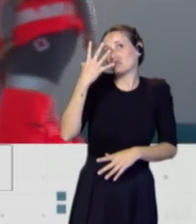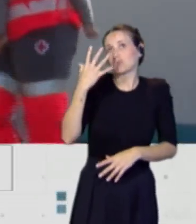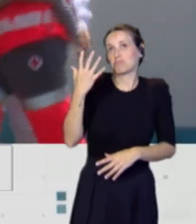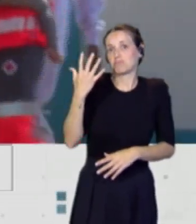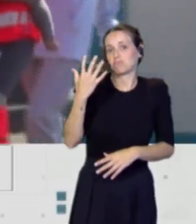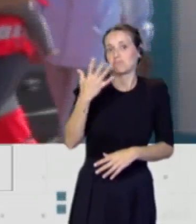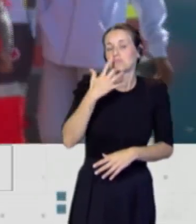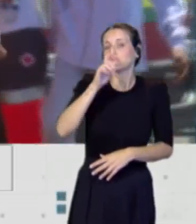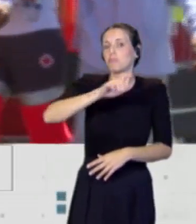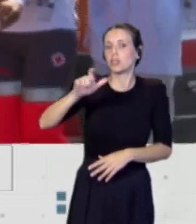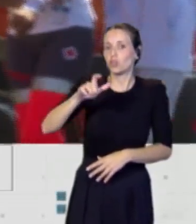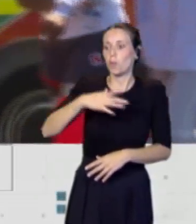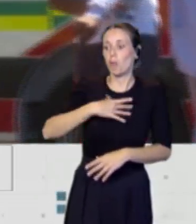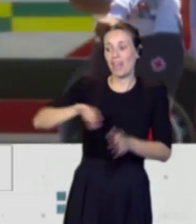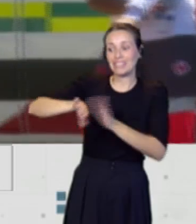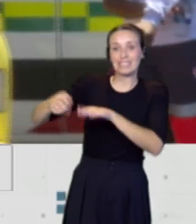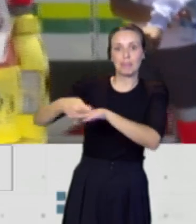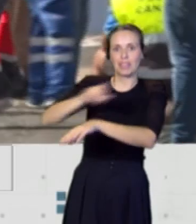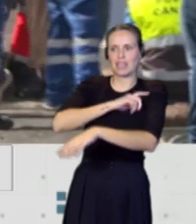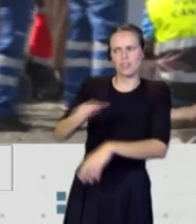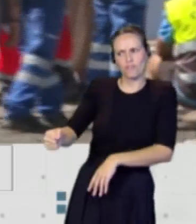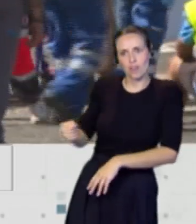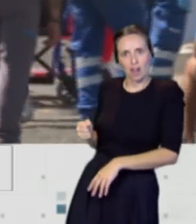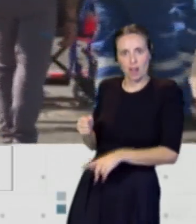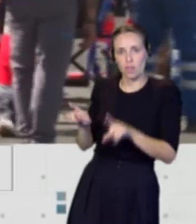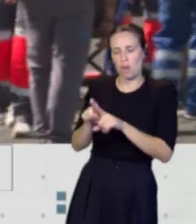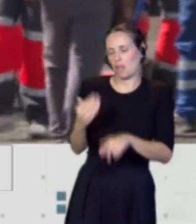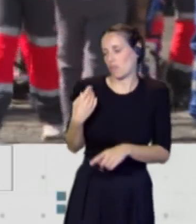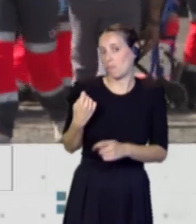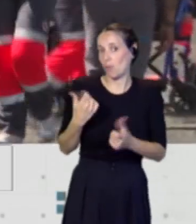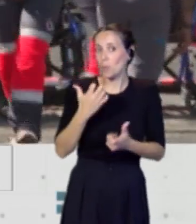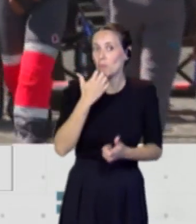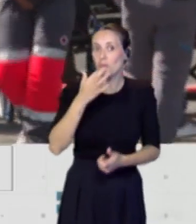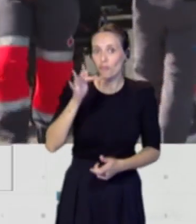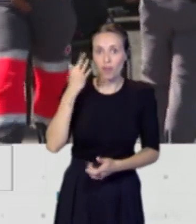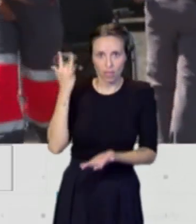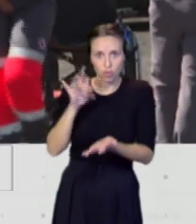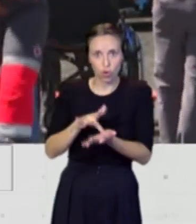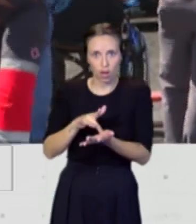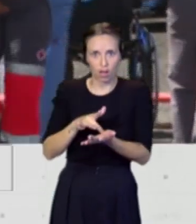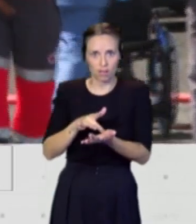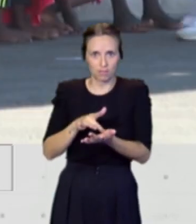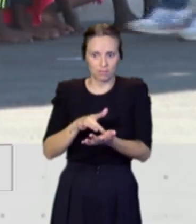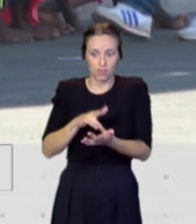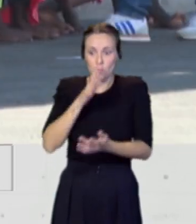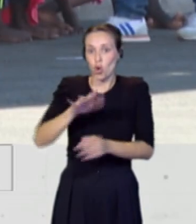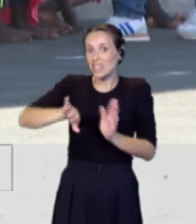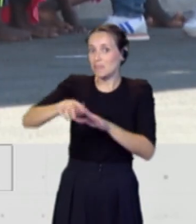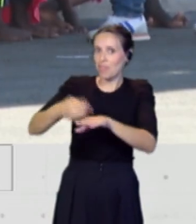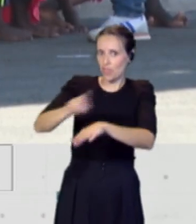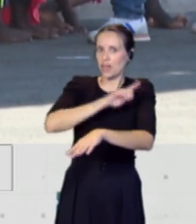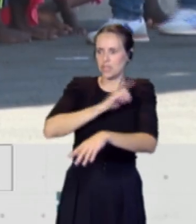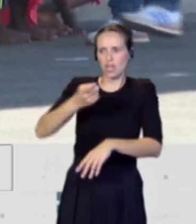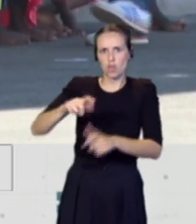vez que hemos conseguido frenar a la extrema derecha, como ha sucedido recientemente en las elecciones francesas. Porque lo cierto es que la extrema derecha